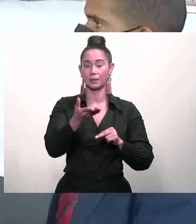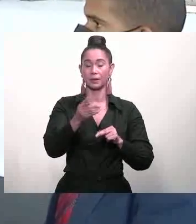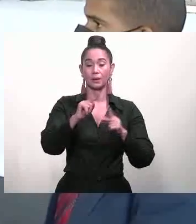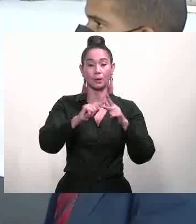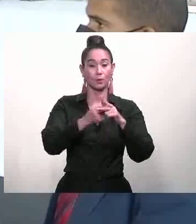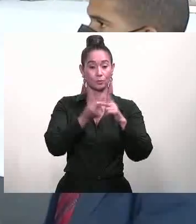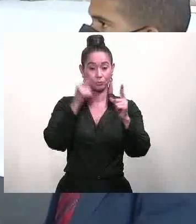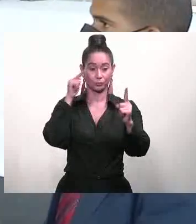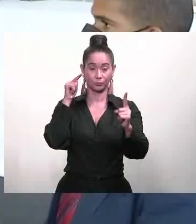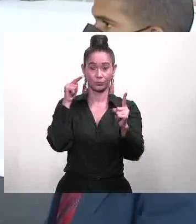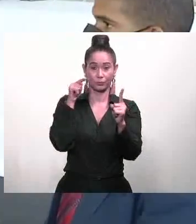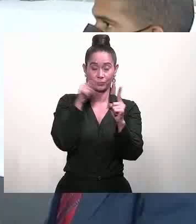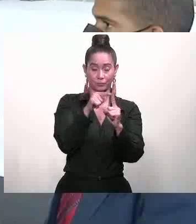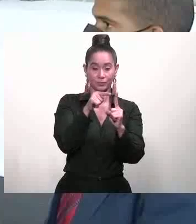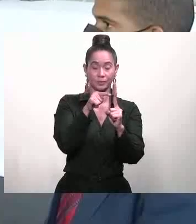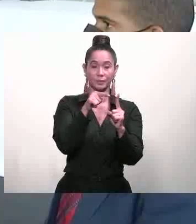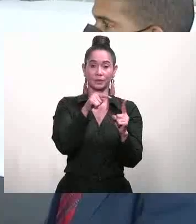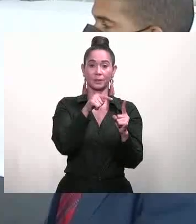señala,